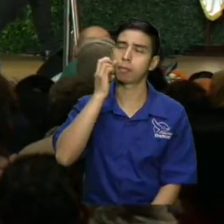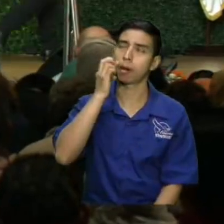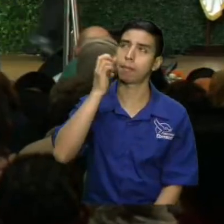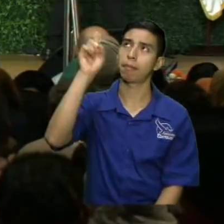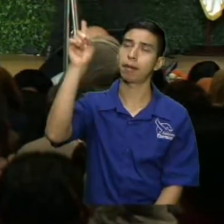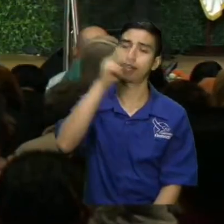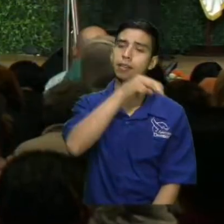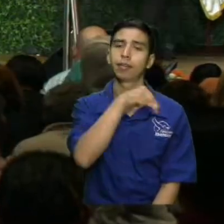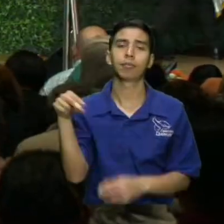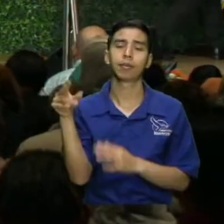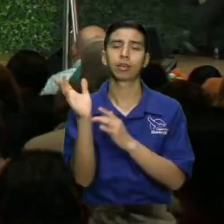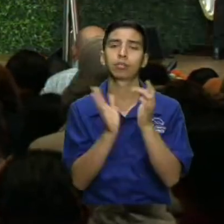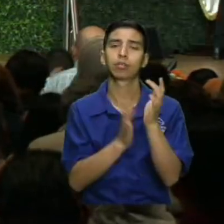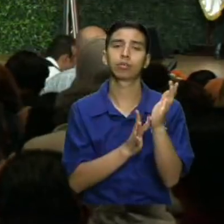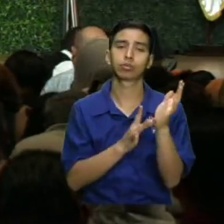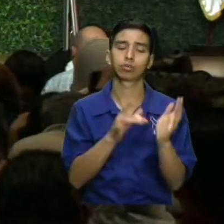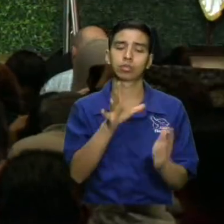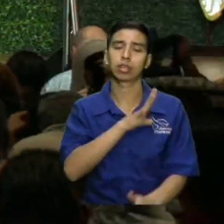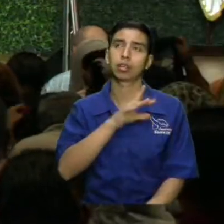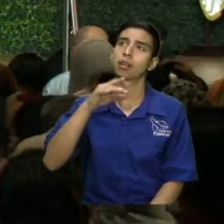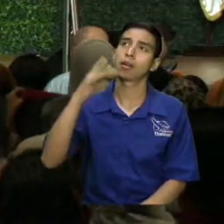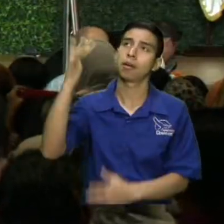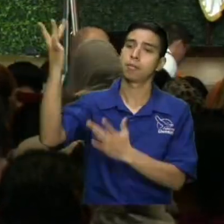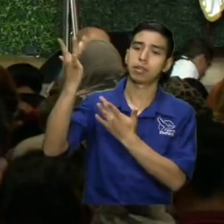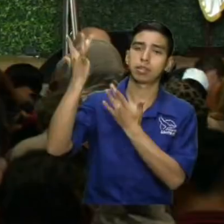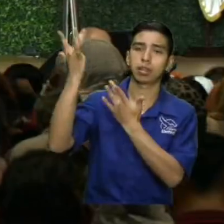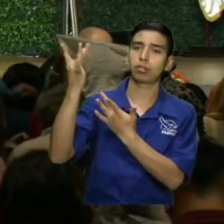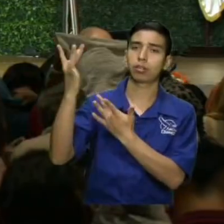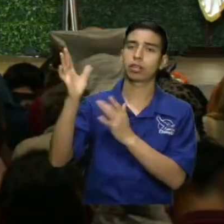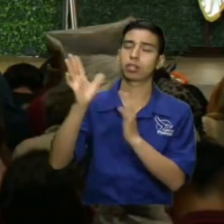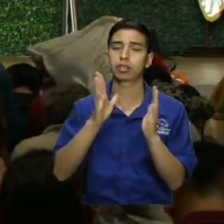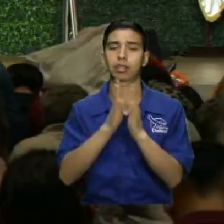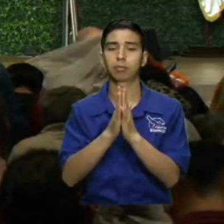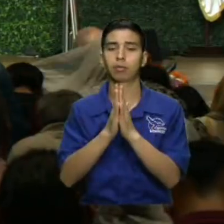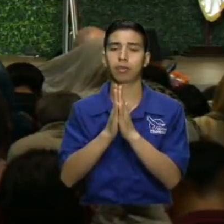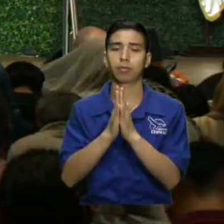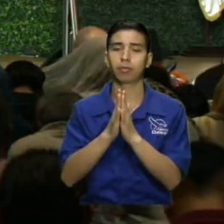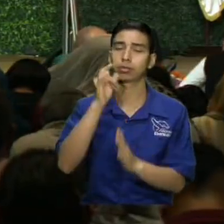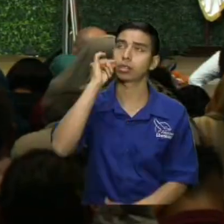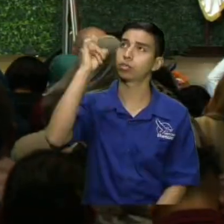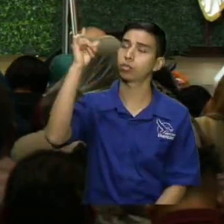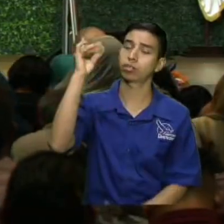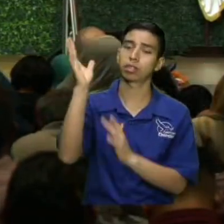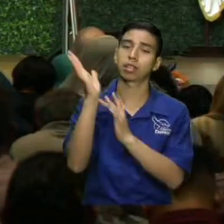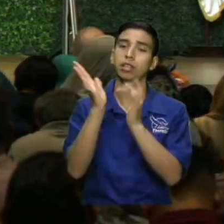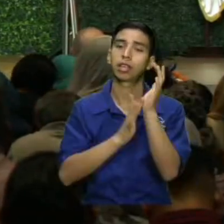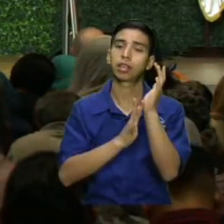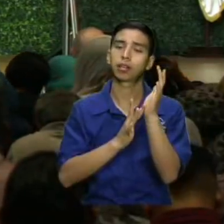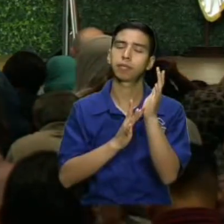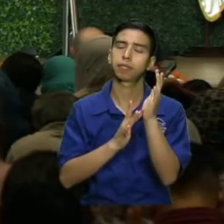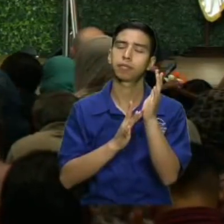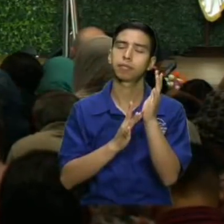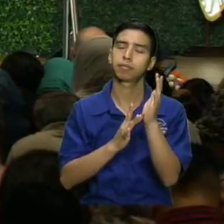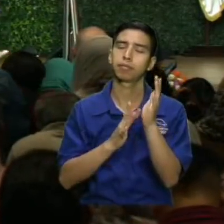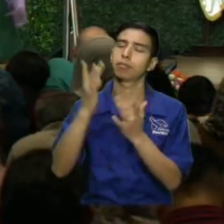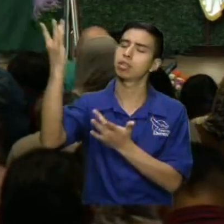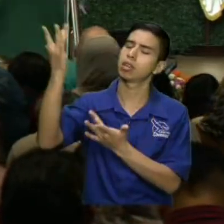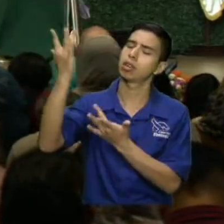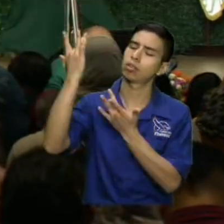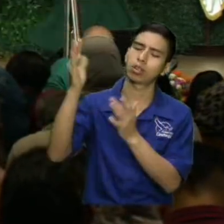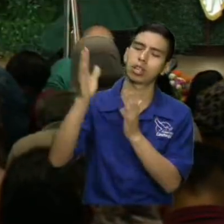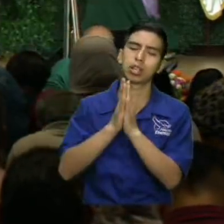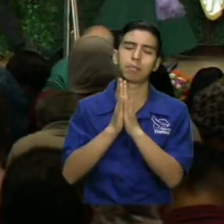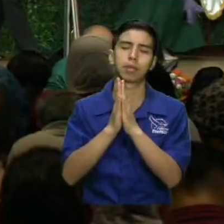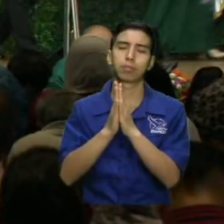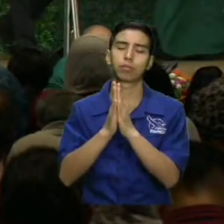ten misericordia, piedad de nosotros. Por amor a tu santo nombre, te estamos suplicando